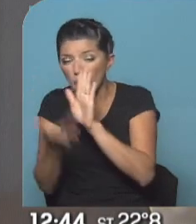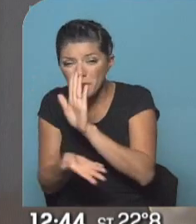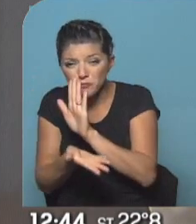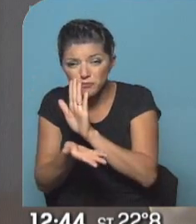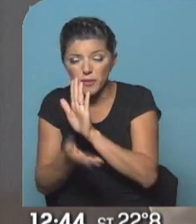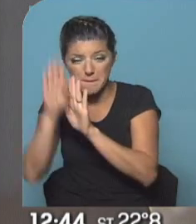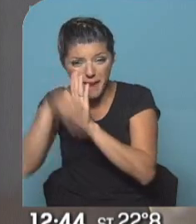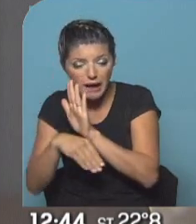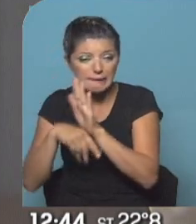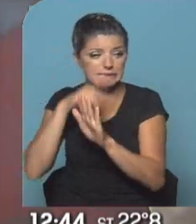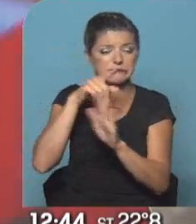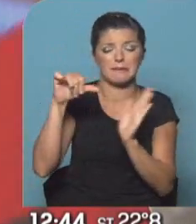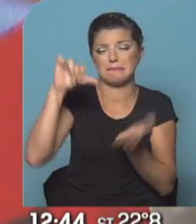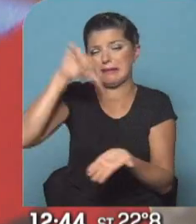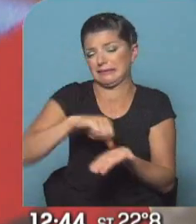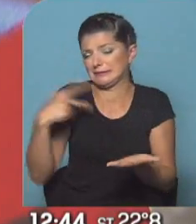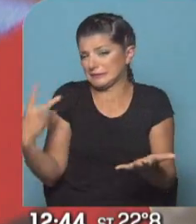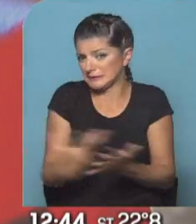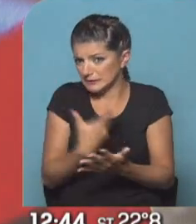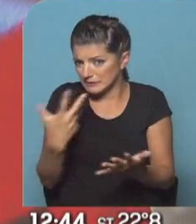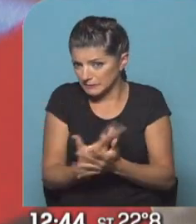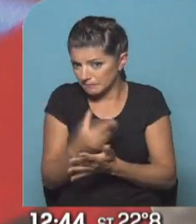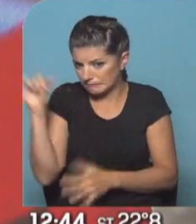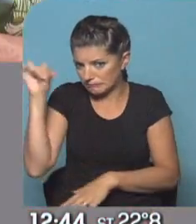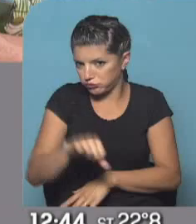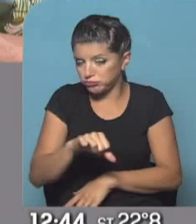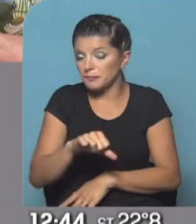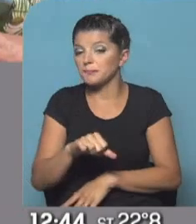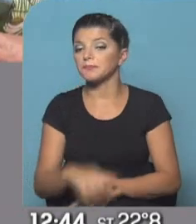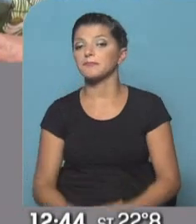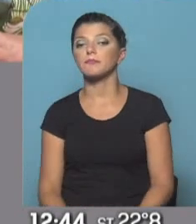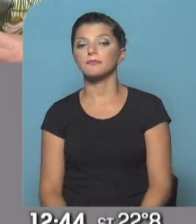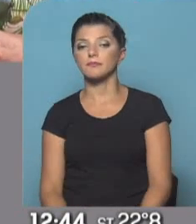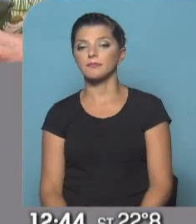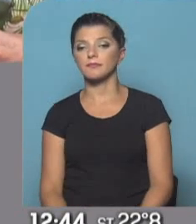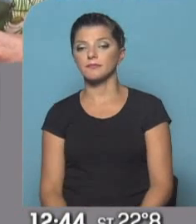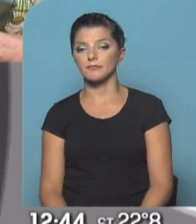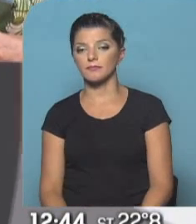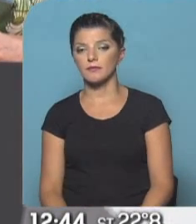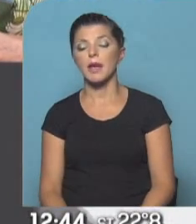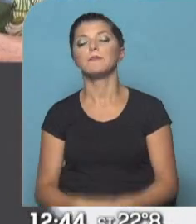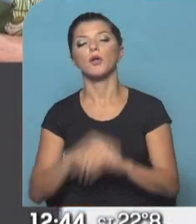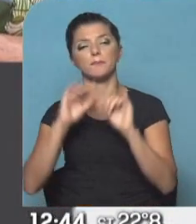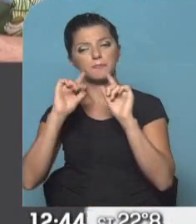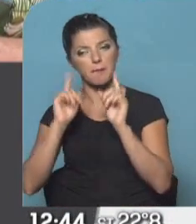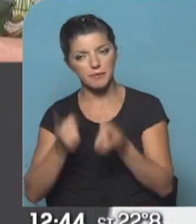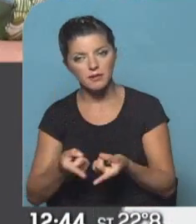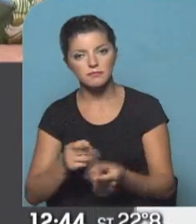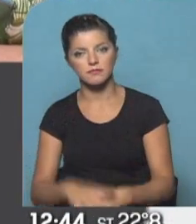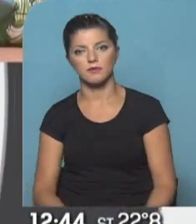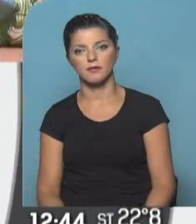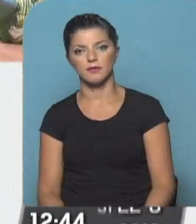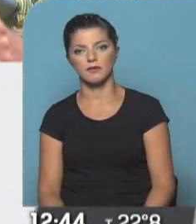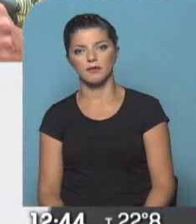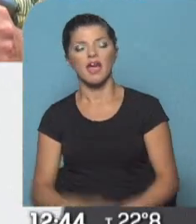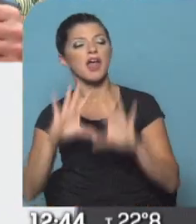y en un mundo donde se lo elogió mucho por ser el modelo que significaba